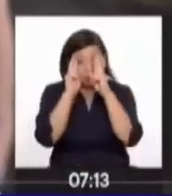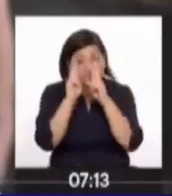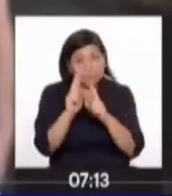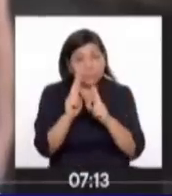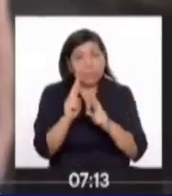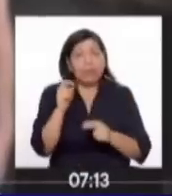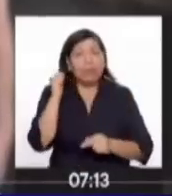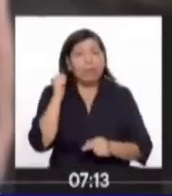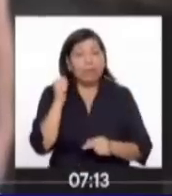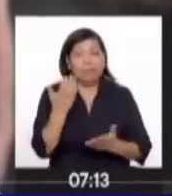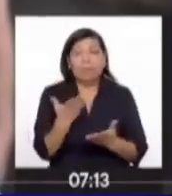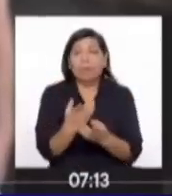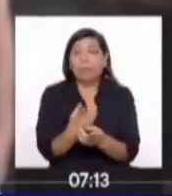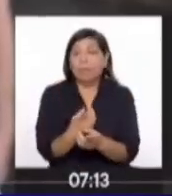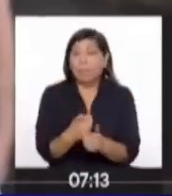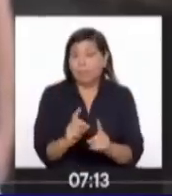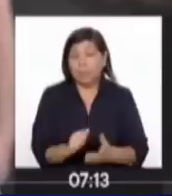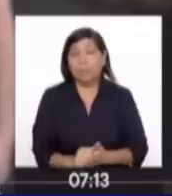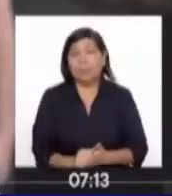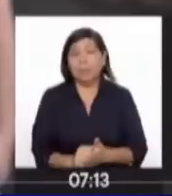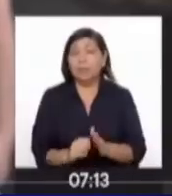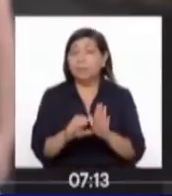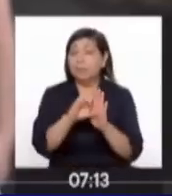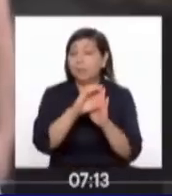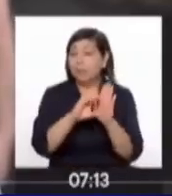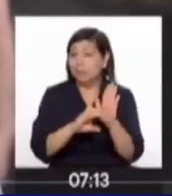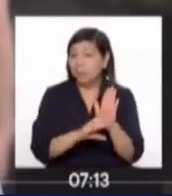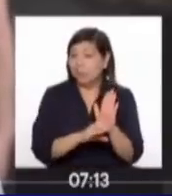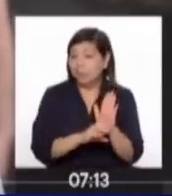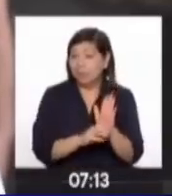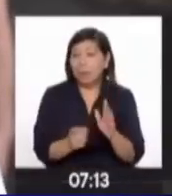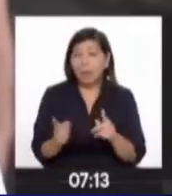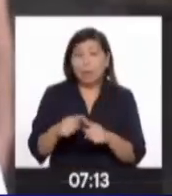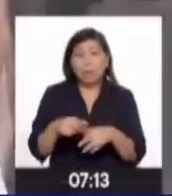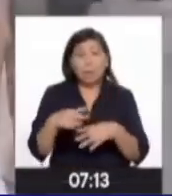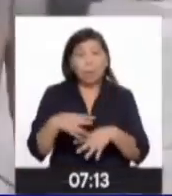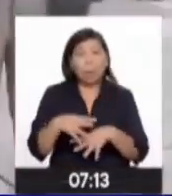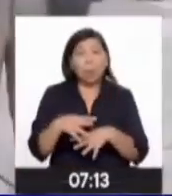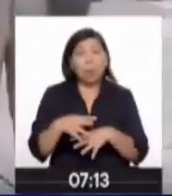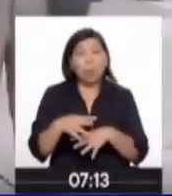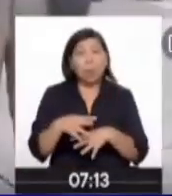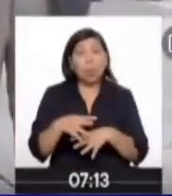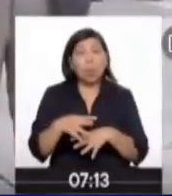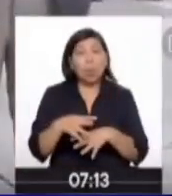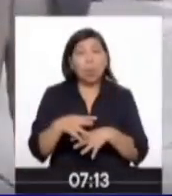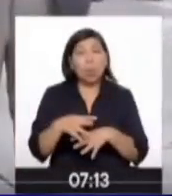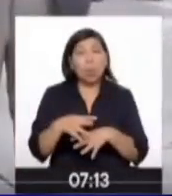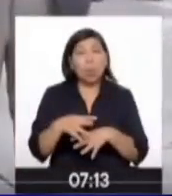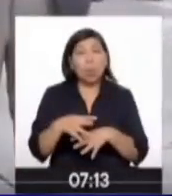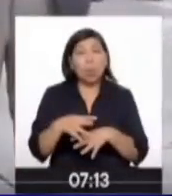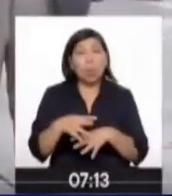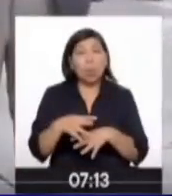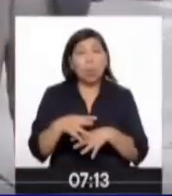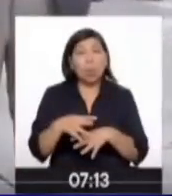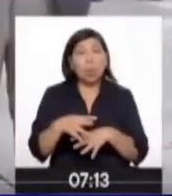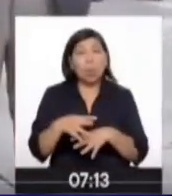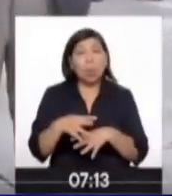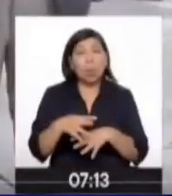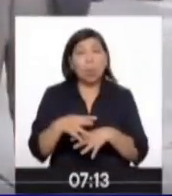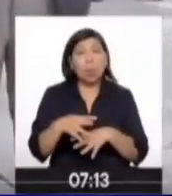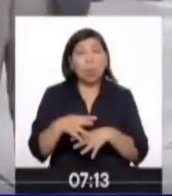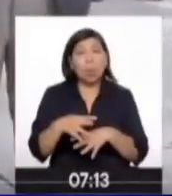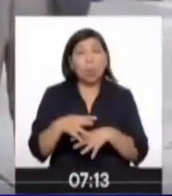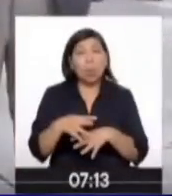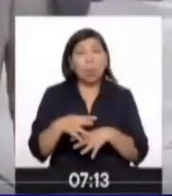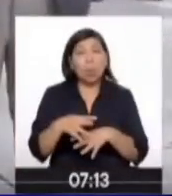al Estado de Derecho, a la democracia y a la Constitución, hasta julio del 2026. Así, de esa manera, la